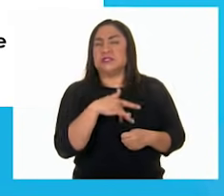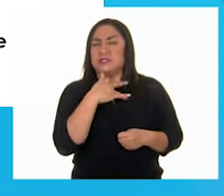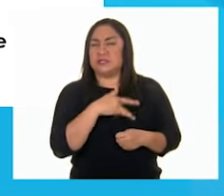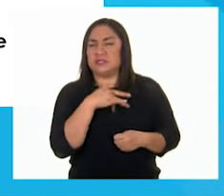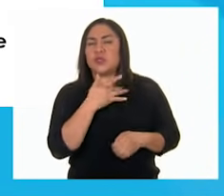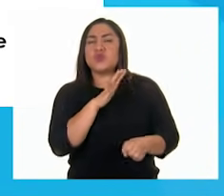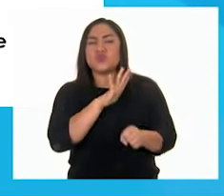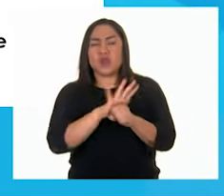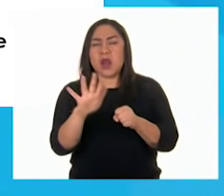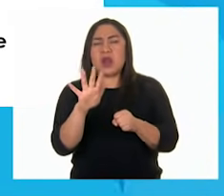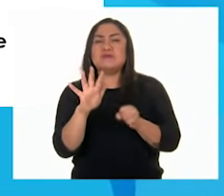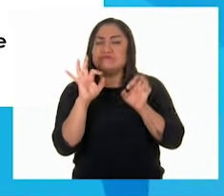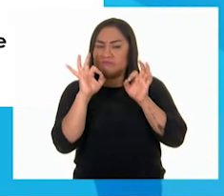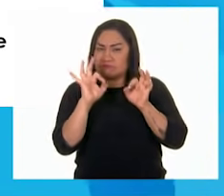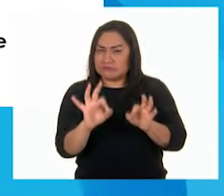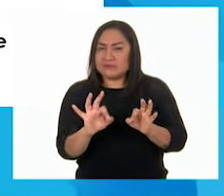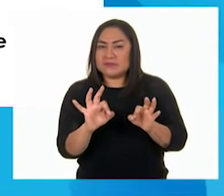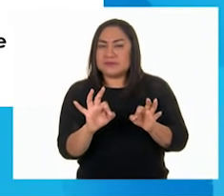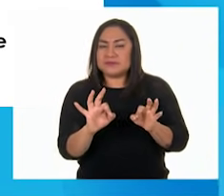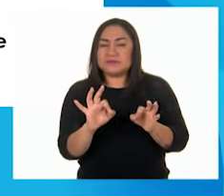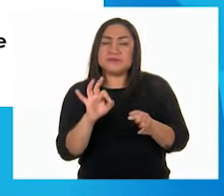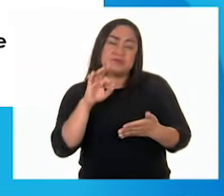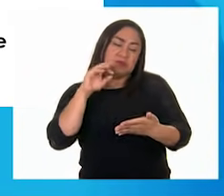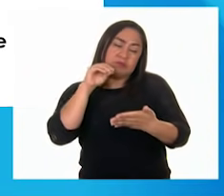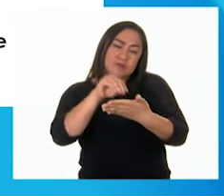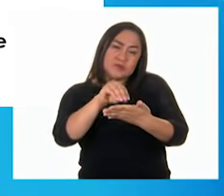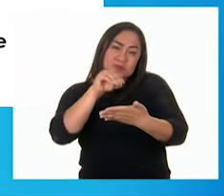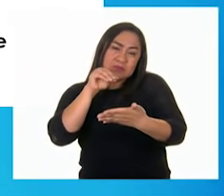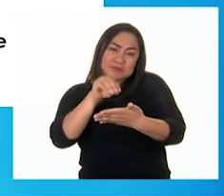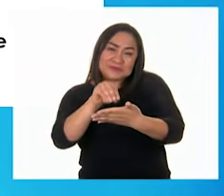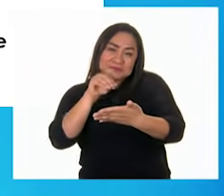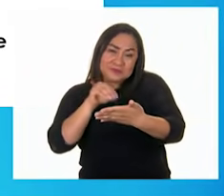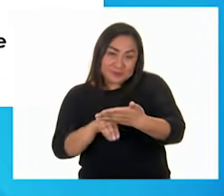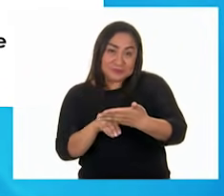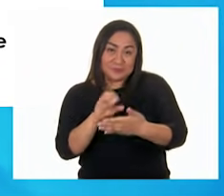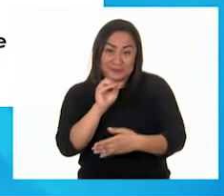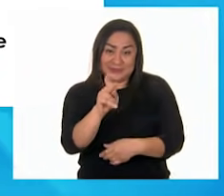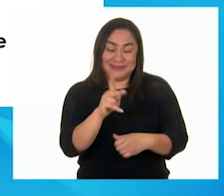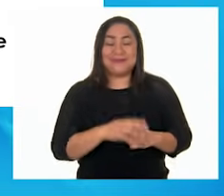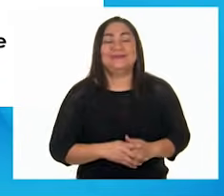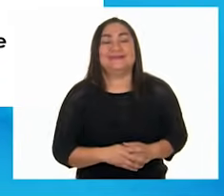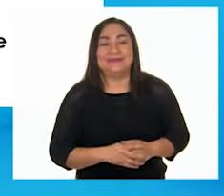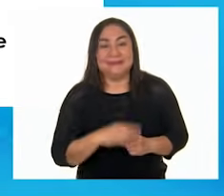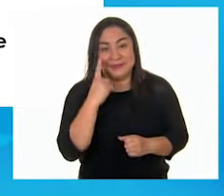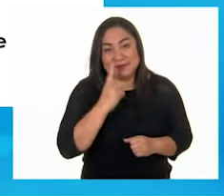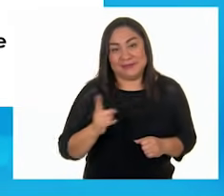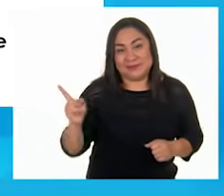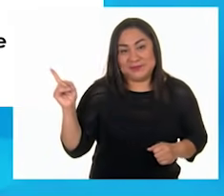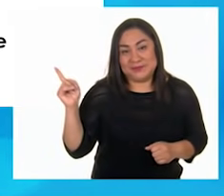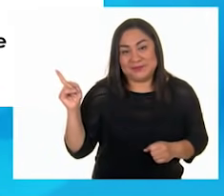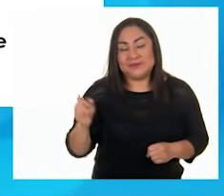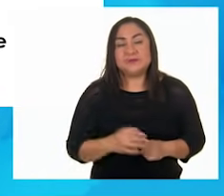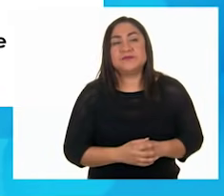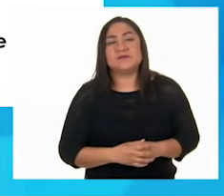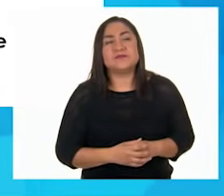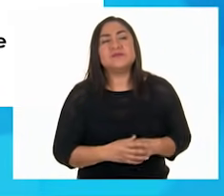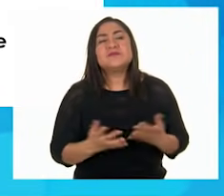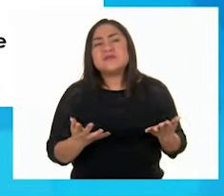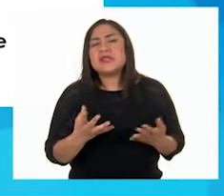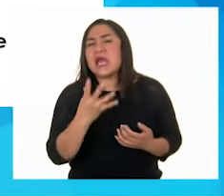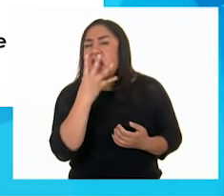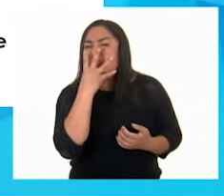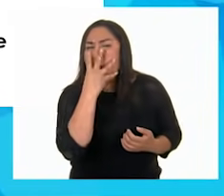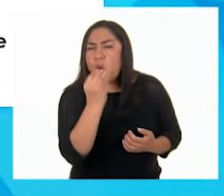lo que debemos, qué es lo que queremos mostrar o escribir? Perfecto. Ahí está, miren, maestra. ¿Cuál es la intención de cada